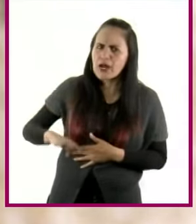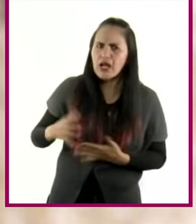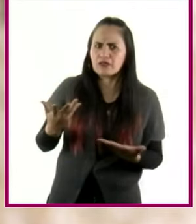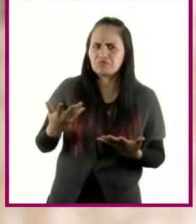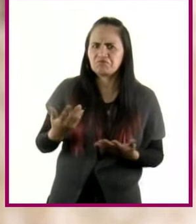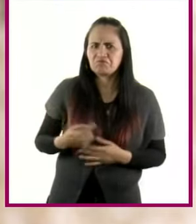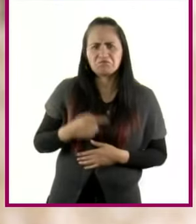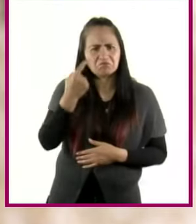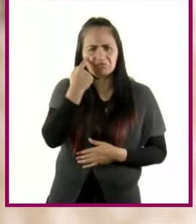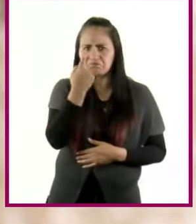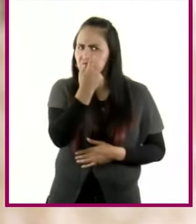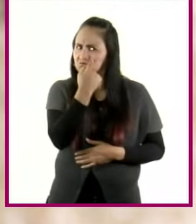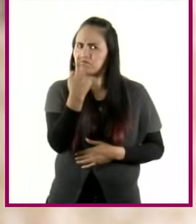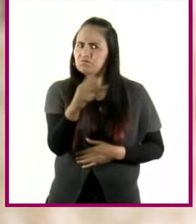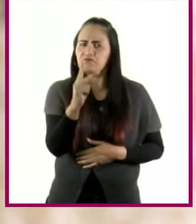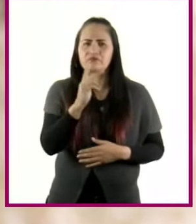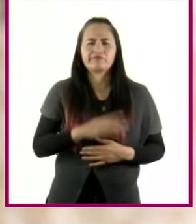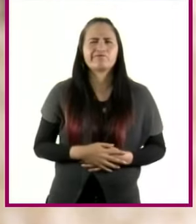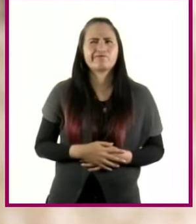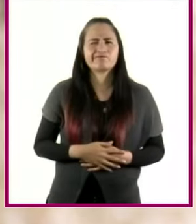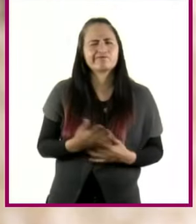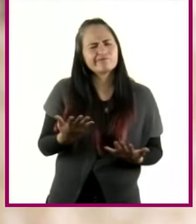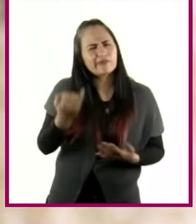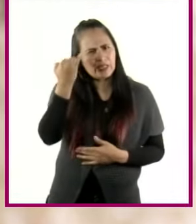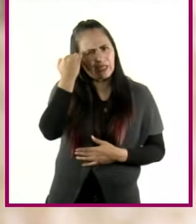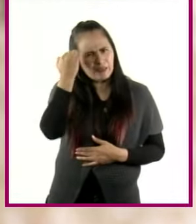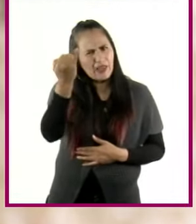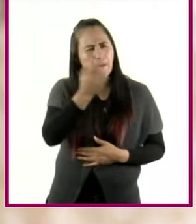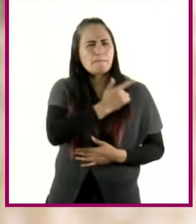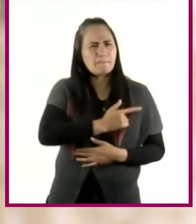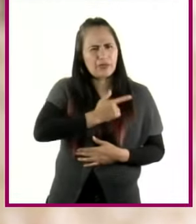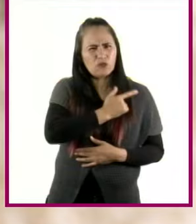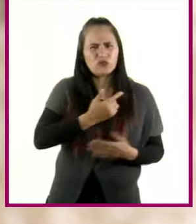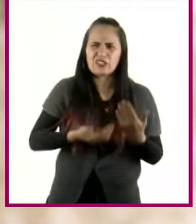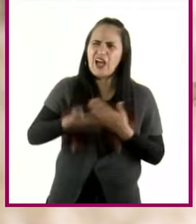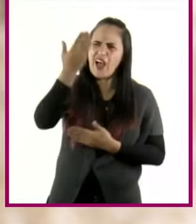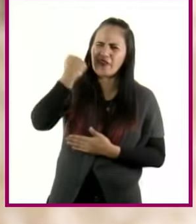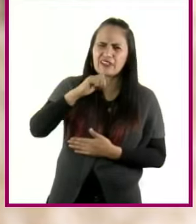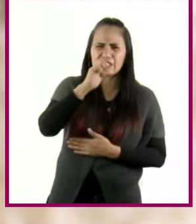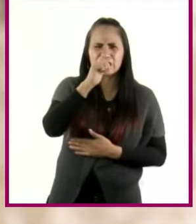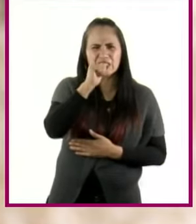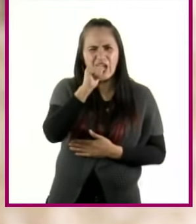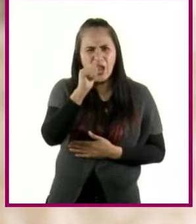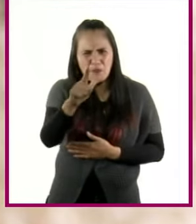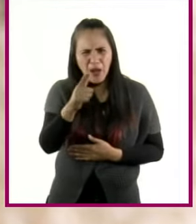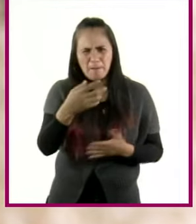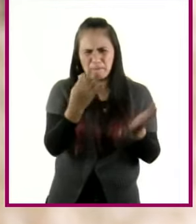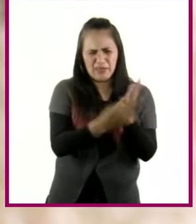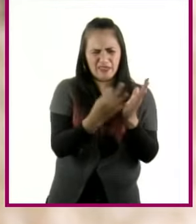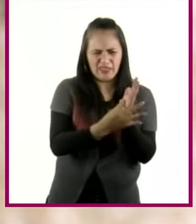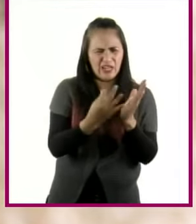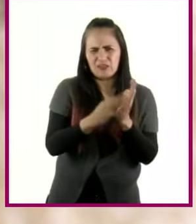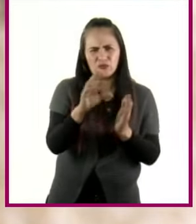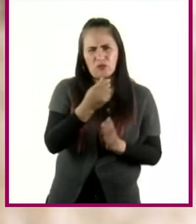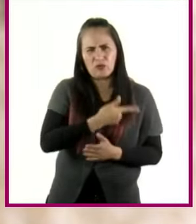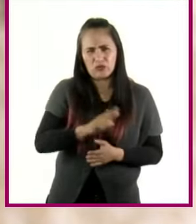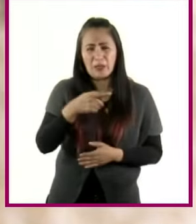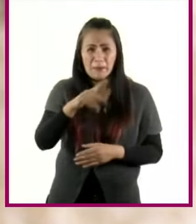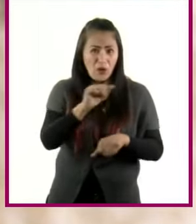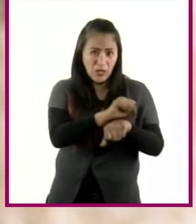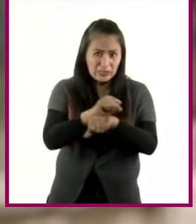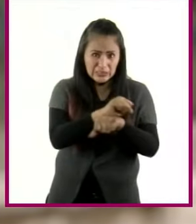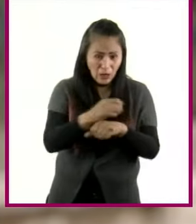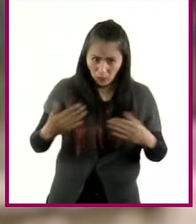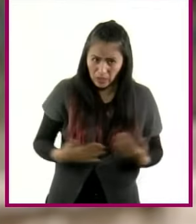Esta idea me gusta más que la de los metales en nuestras almas, pero no explica del todo si hay esclavos por